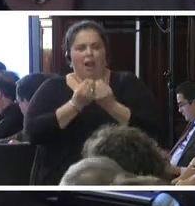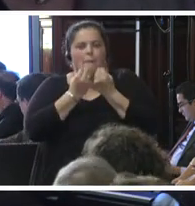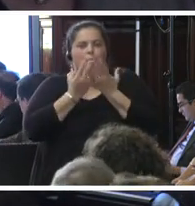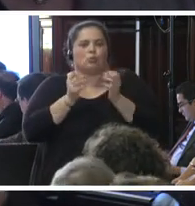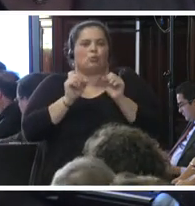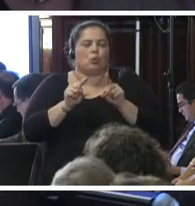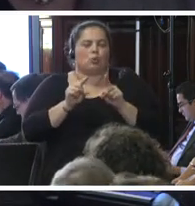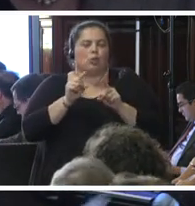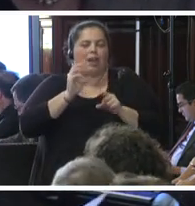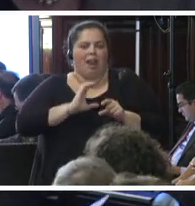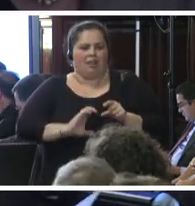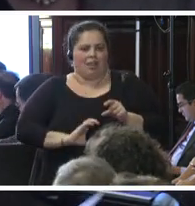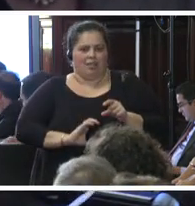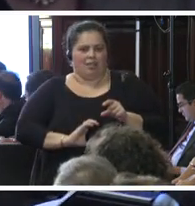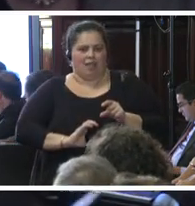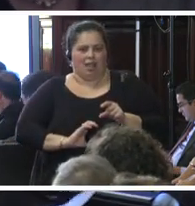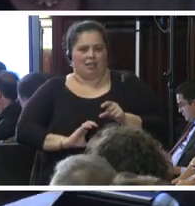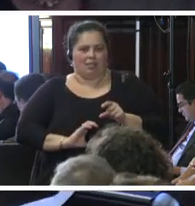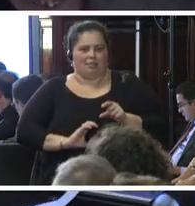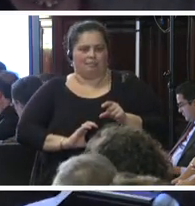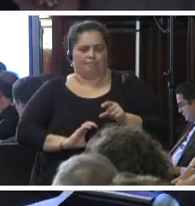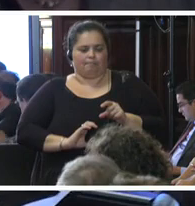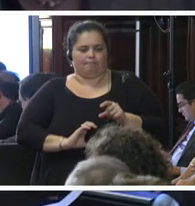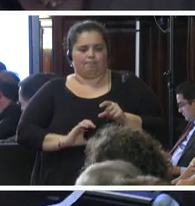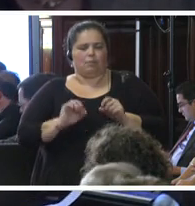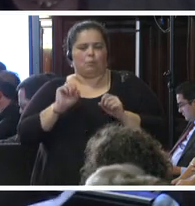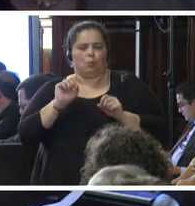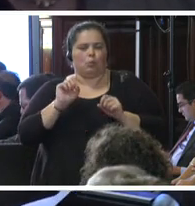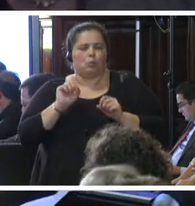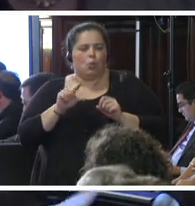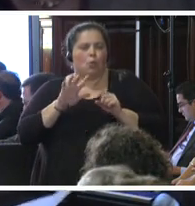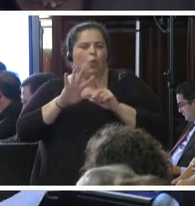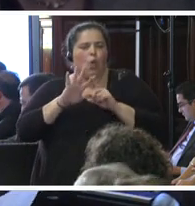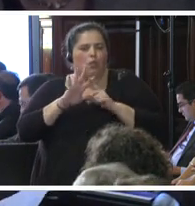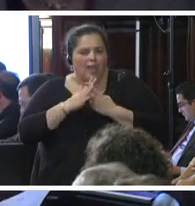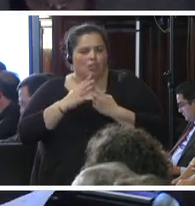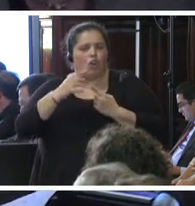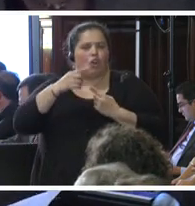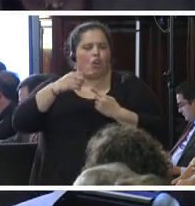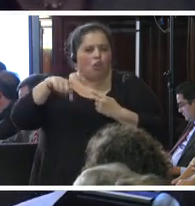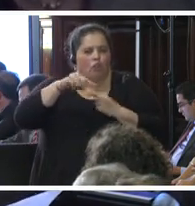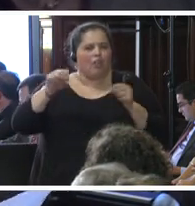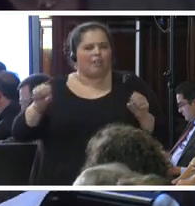características, por el contexto en que se dan los hechos. Entonces,